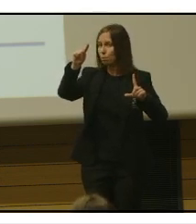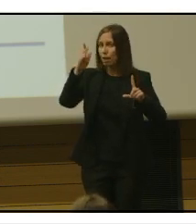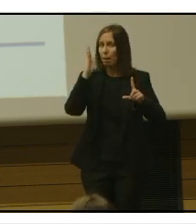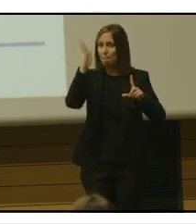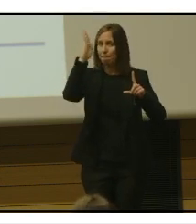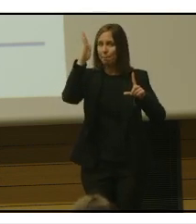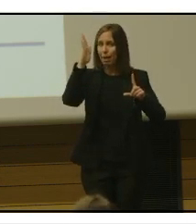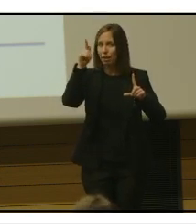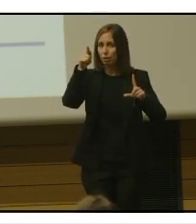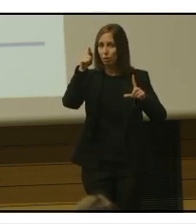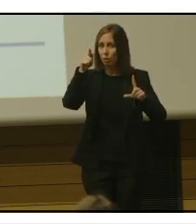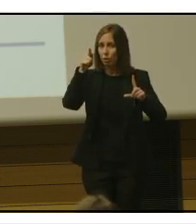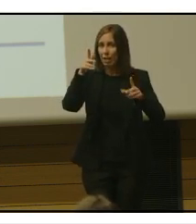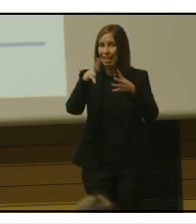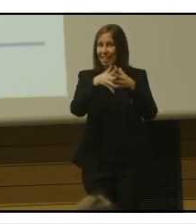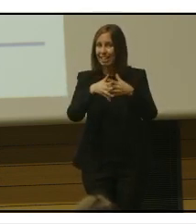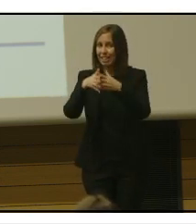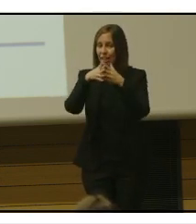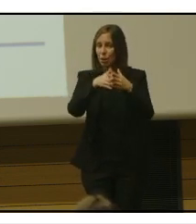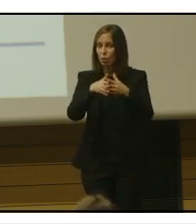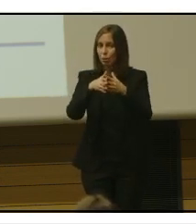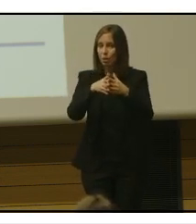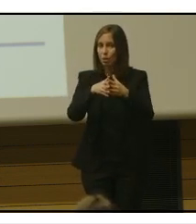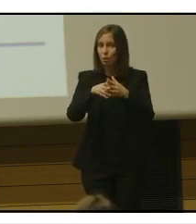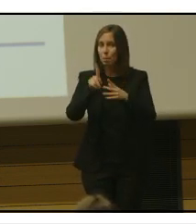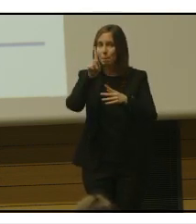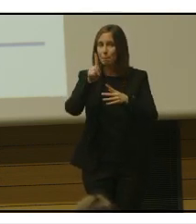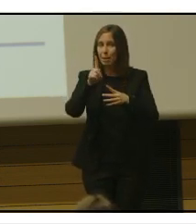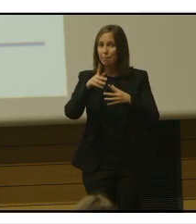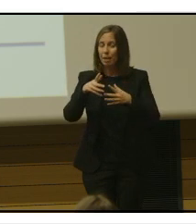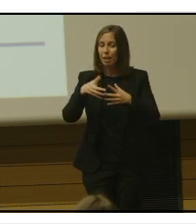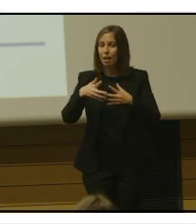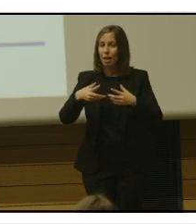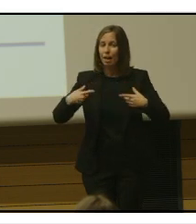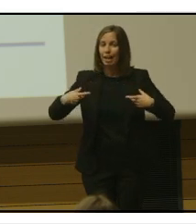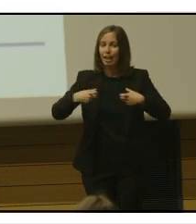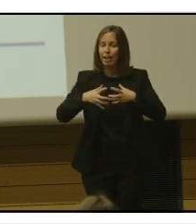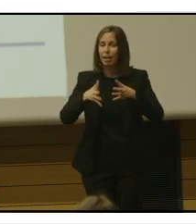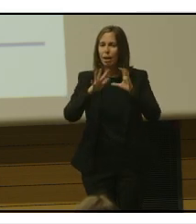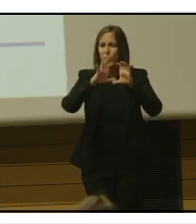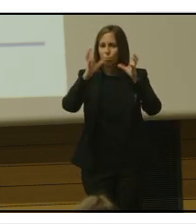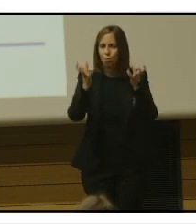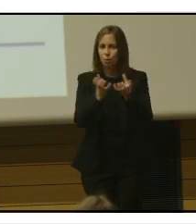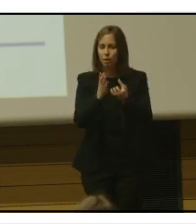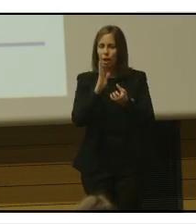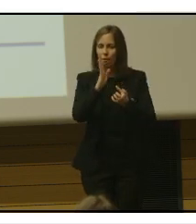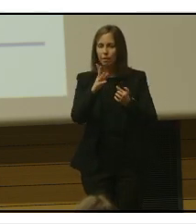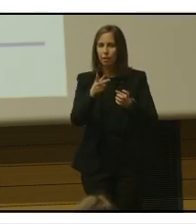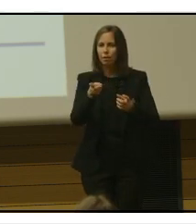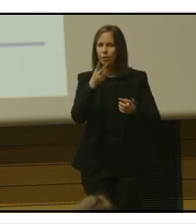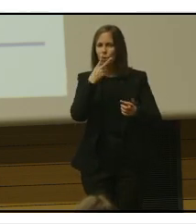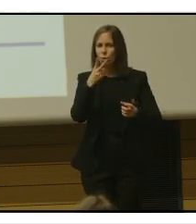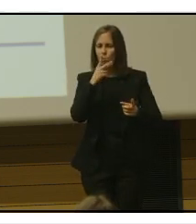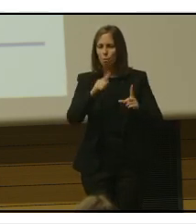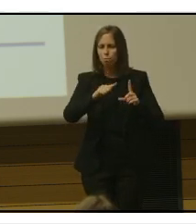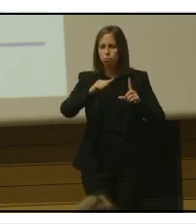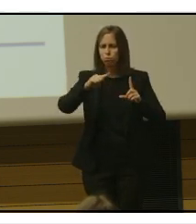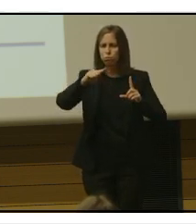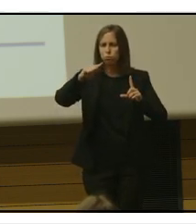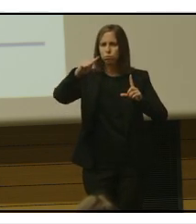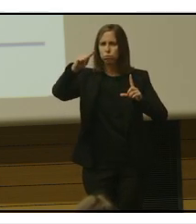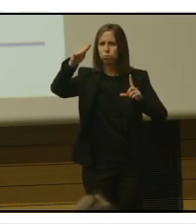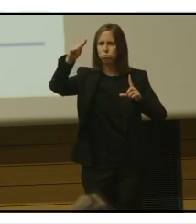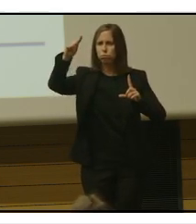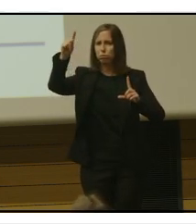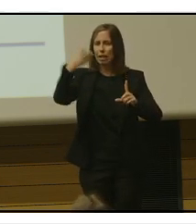tuvo pues la entrada de Estados Unidos en la Primera Guerra Mundial, la Gran Depresión. Bueno, pues se ve cómo el consumo de tabaco va aumentando y entonces